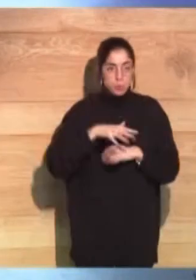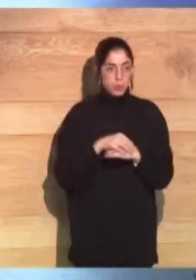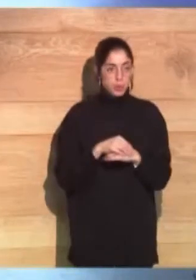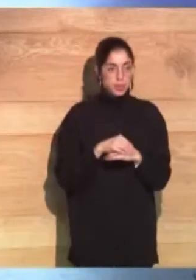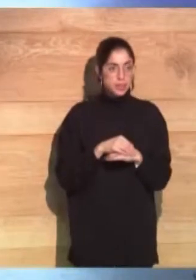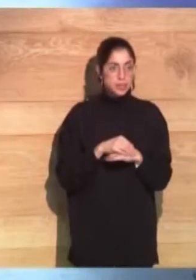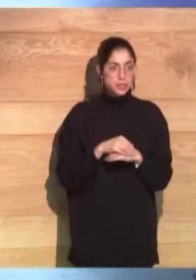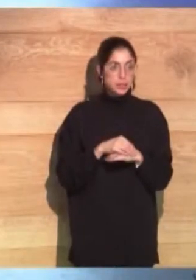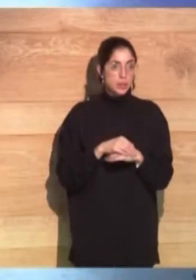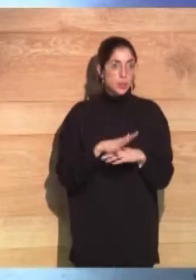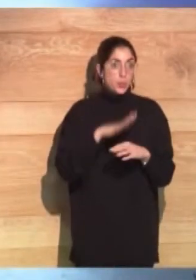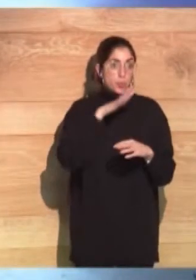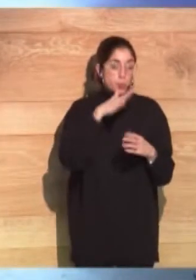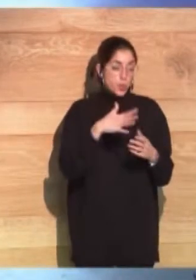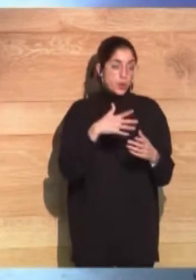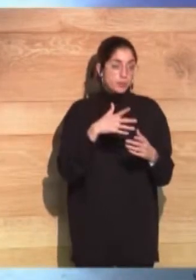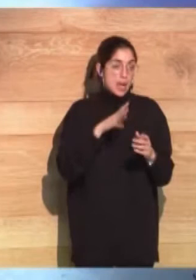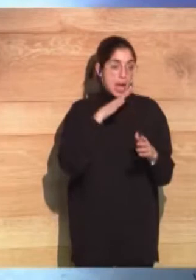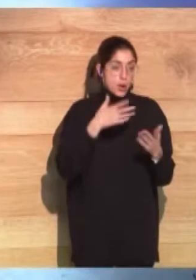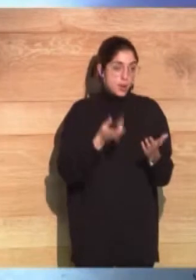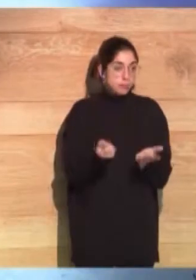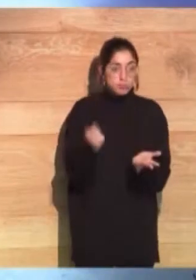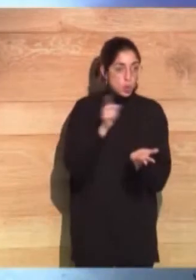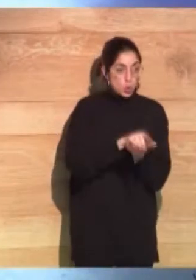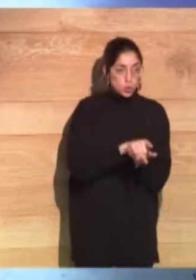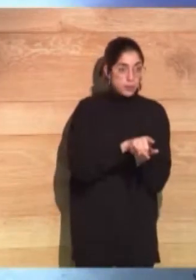en cierto sentido, han vuelto.